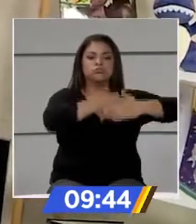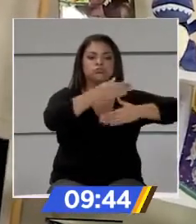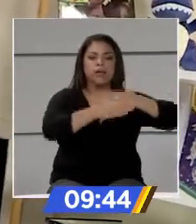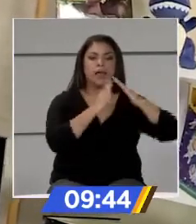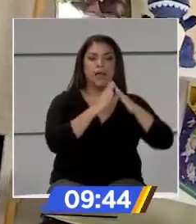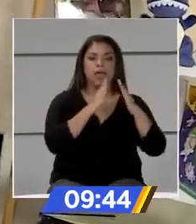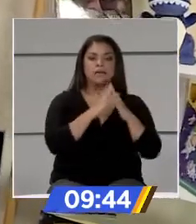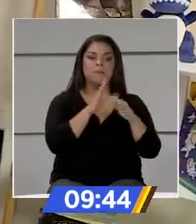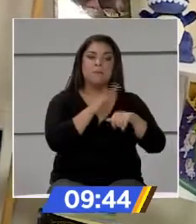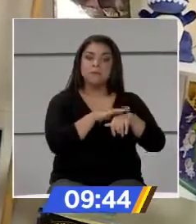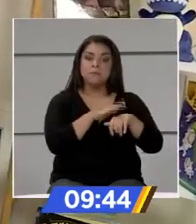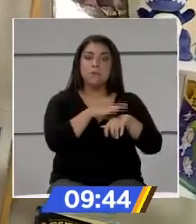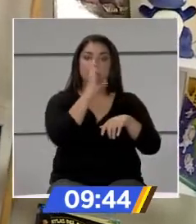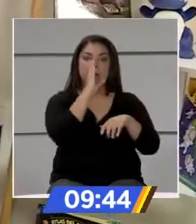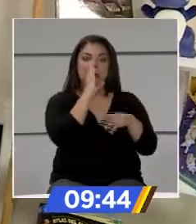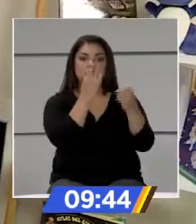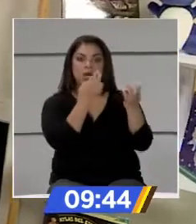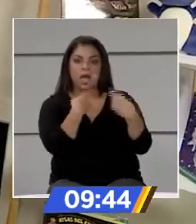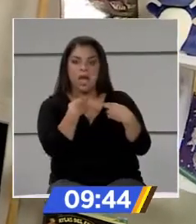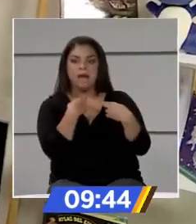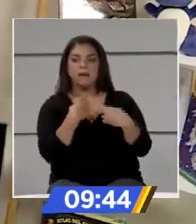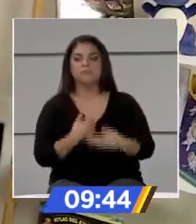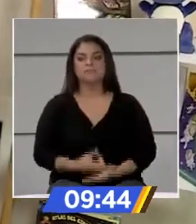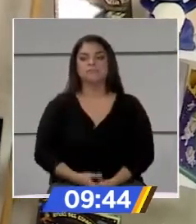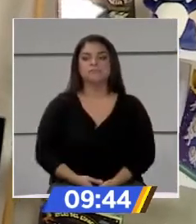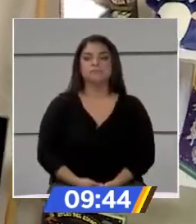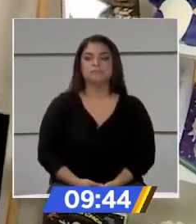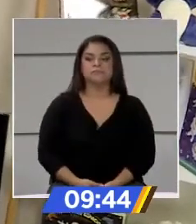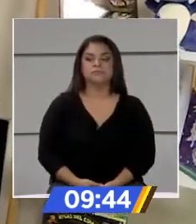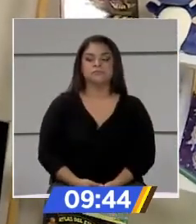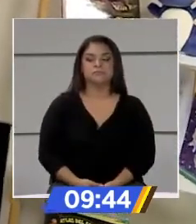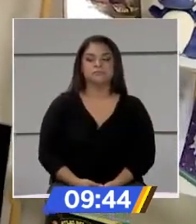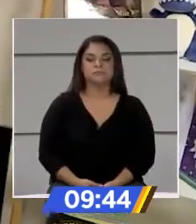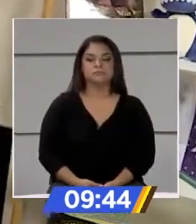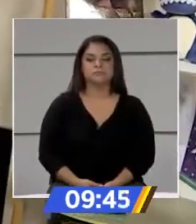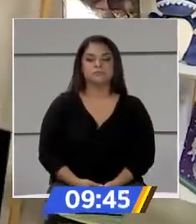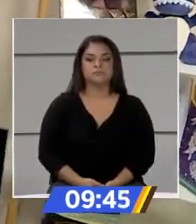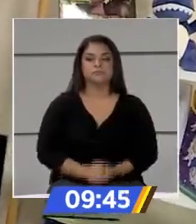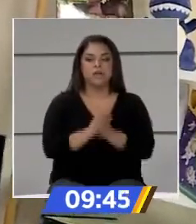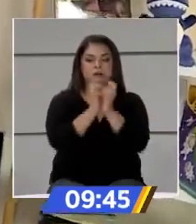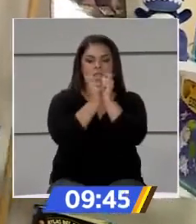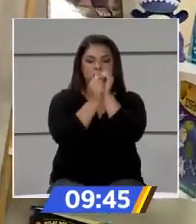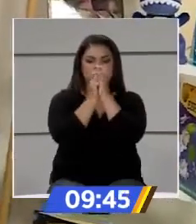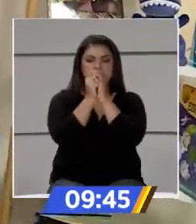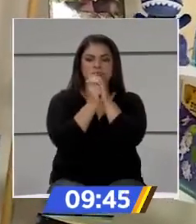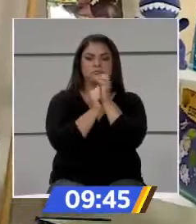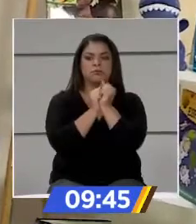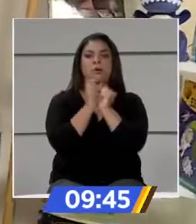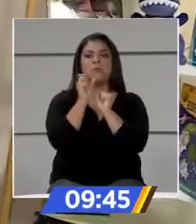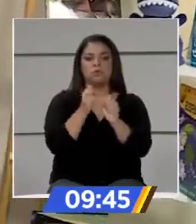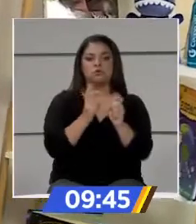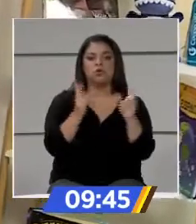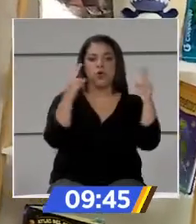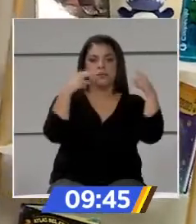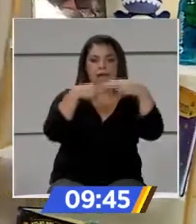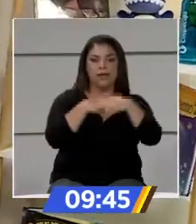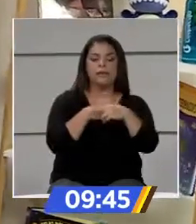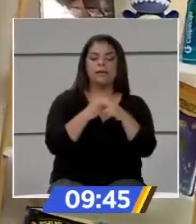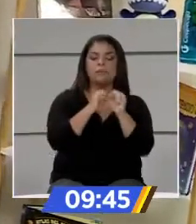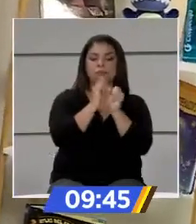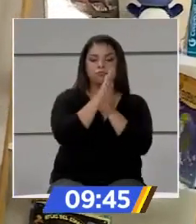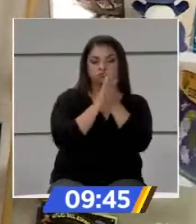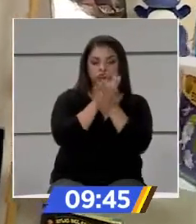le pedimos permiso a la mamá, al papá, a la abuelita, quien nos esté acompañando. Y algunas las cortamos y hacemos una bolita